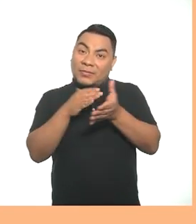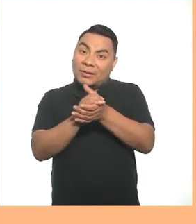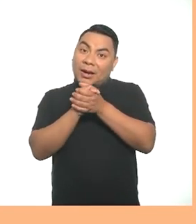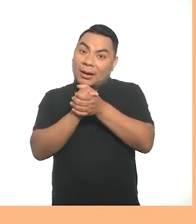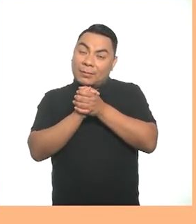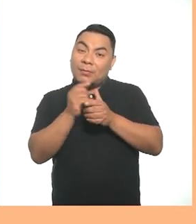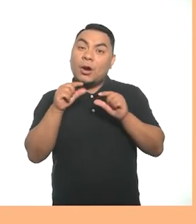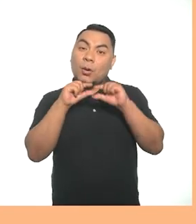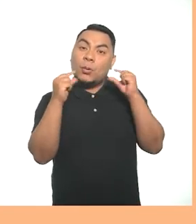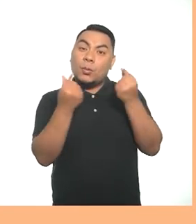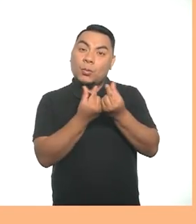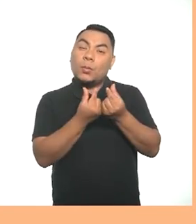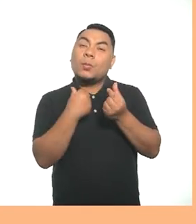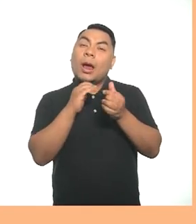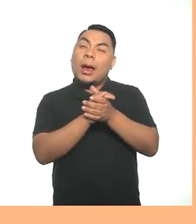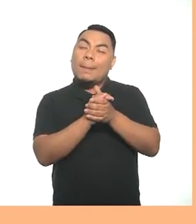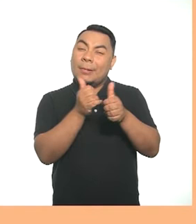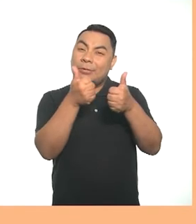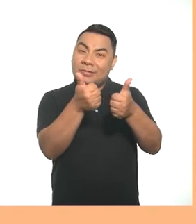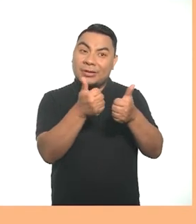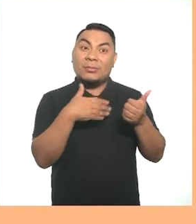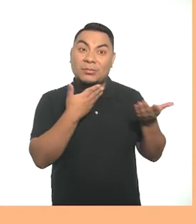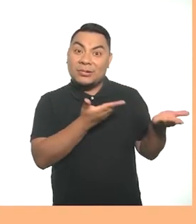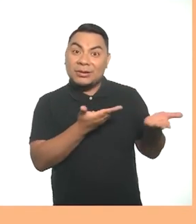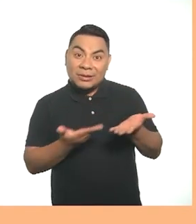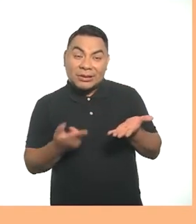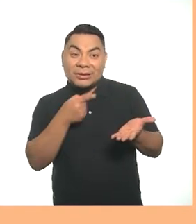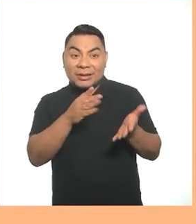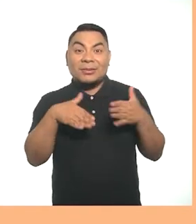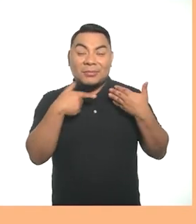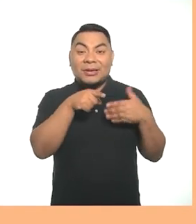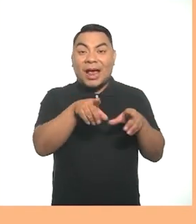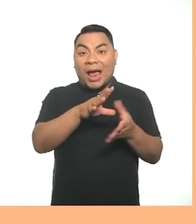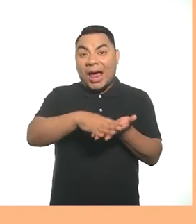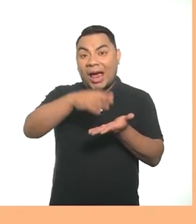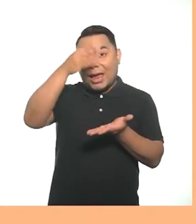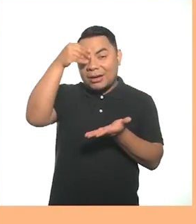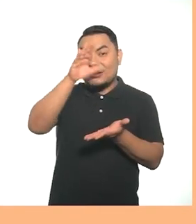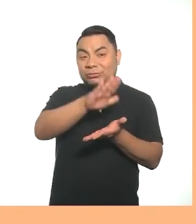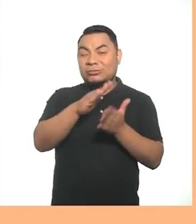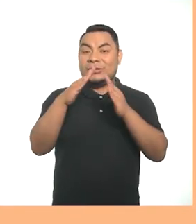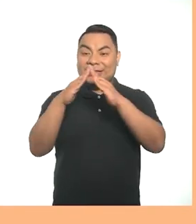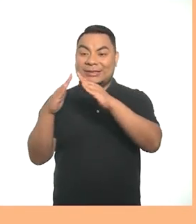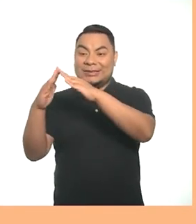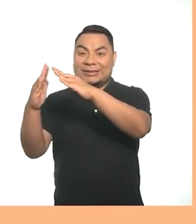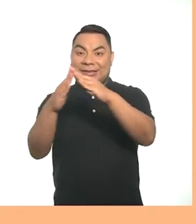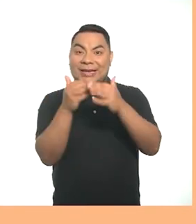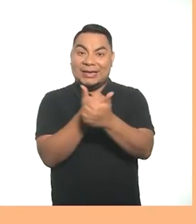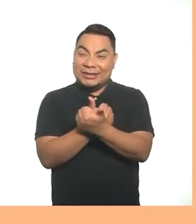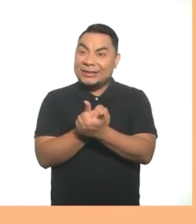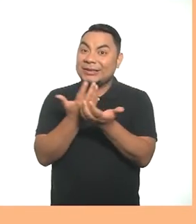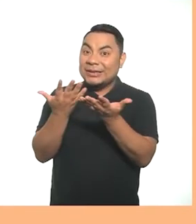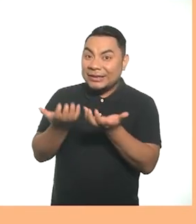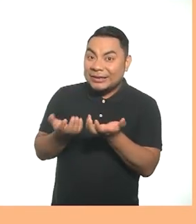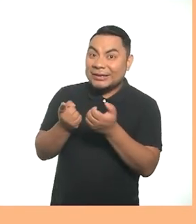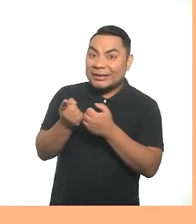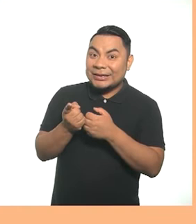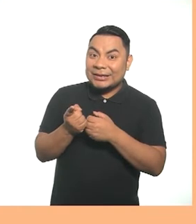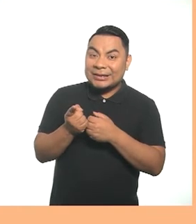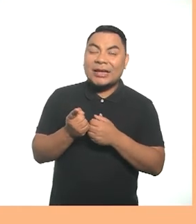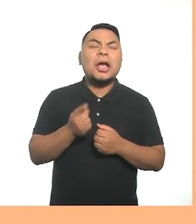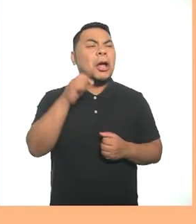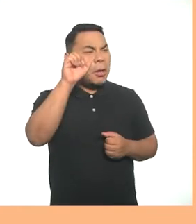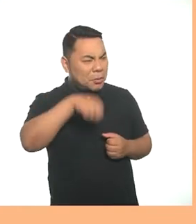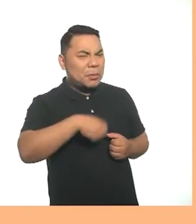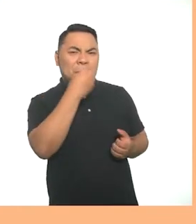mis amigos del Grupo Fantástico para que también aprendan a hacer sus retablos? ¡Qué